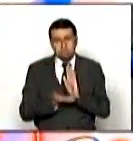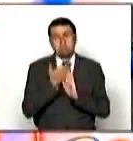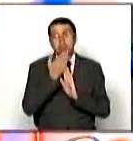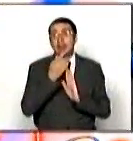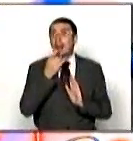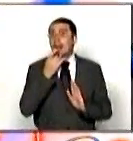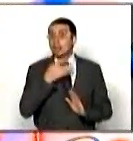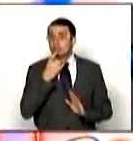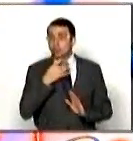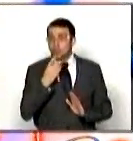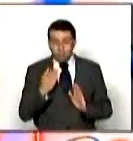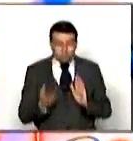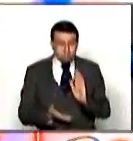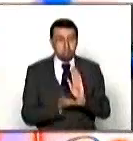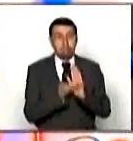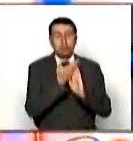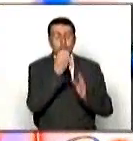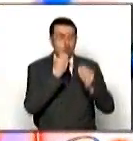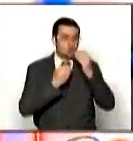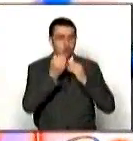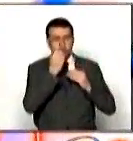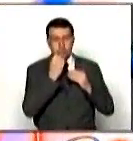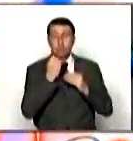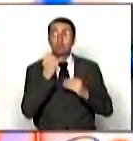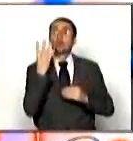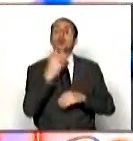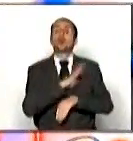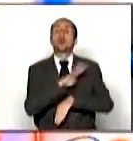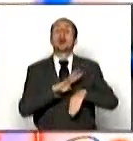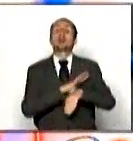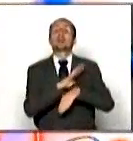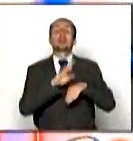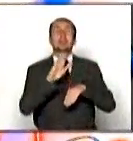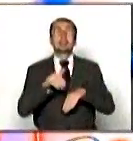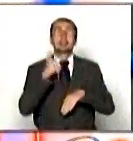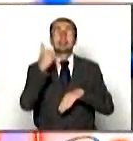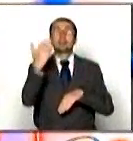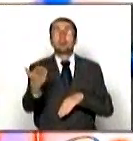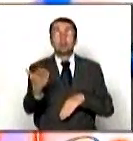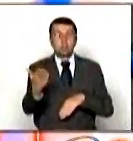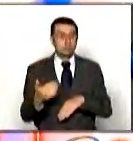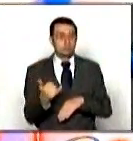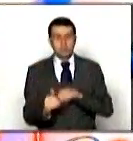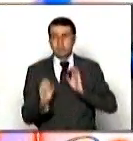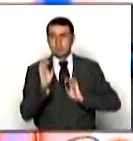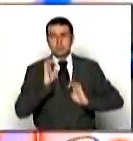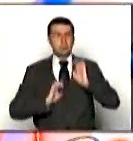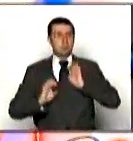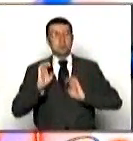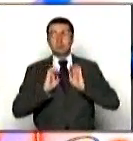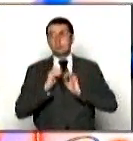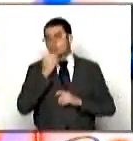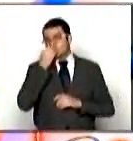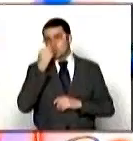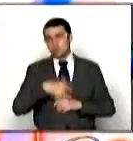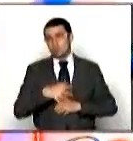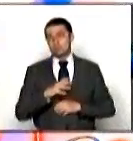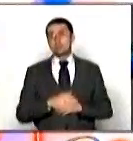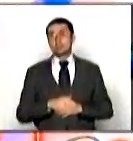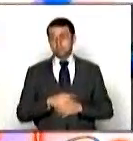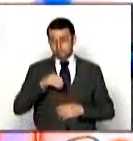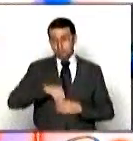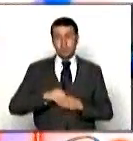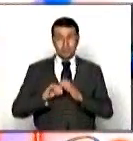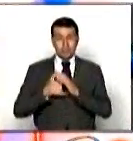niños, 4 horas después, 4 horas luego de eso, el sistema inmune no sirve para nada. Los macrófagos, que son las células